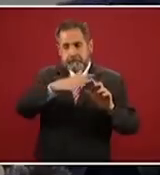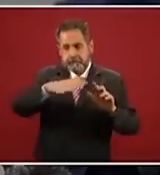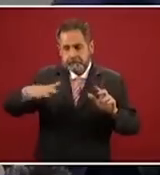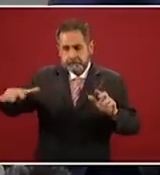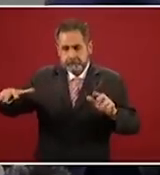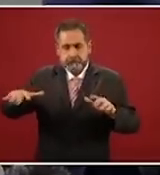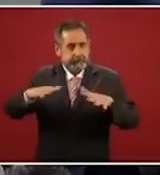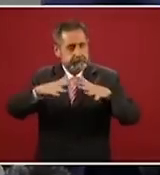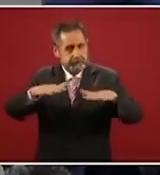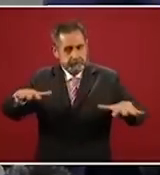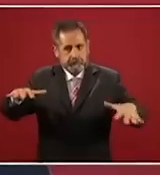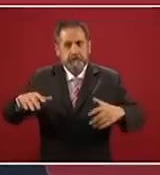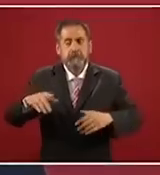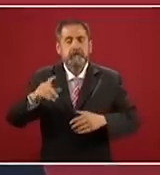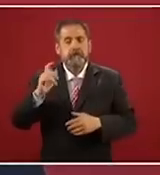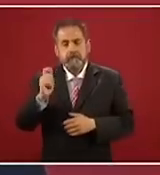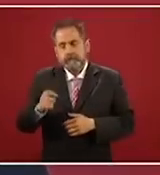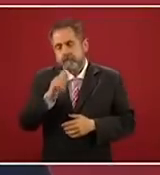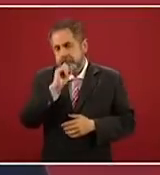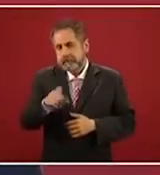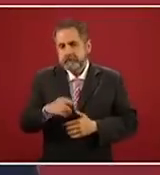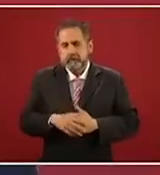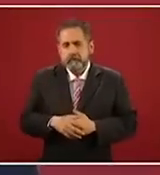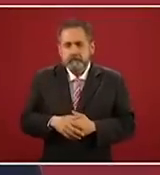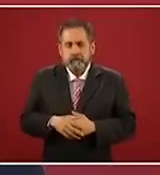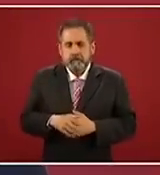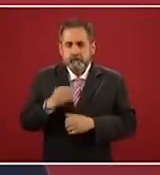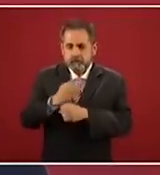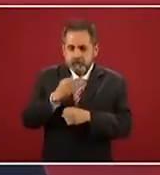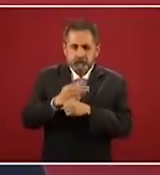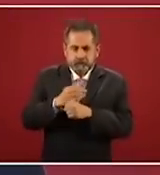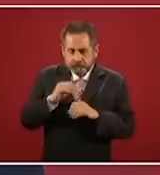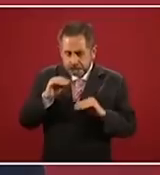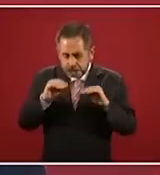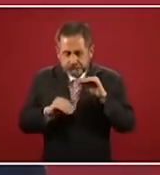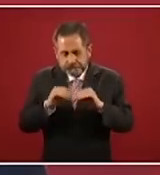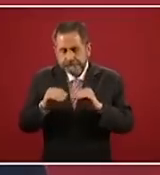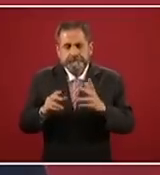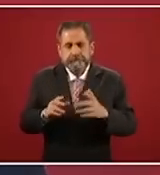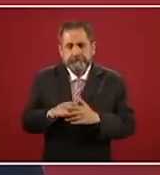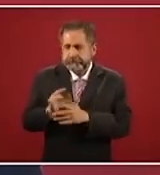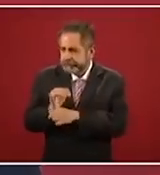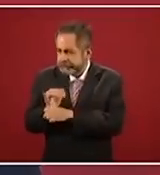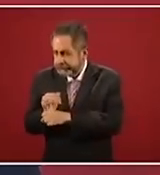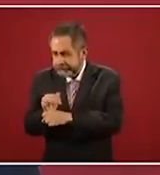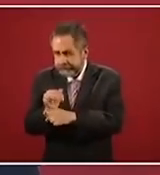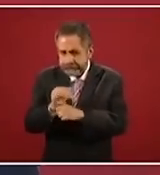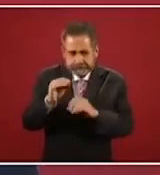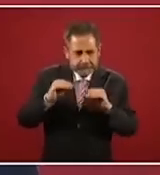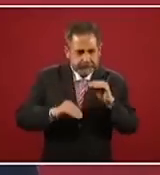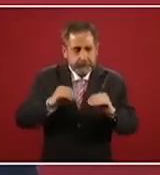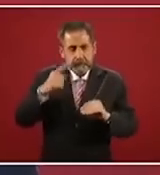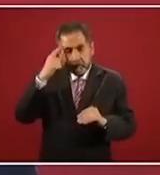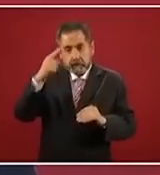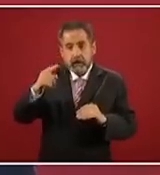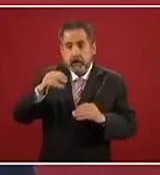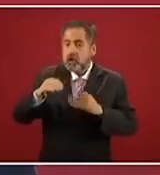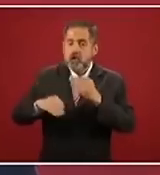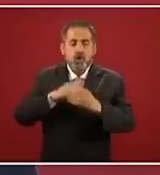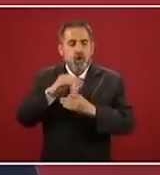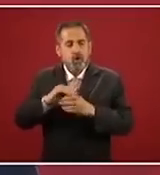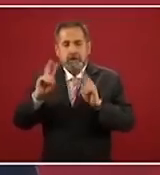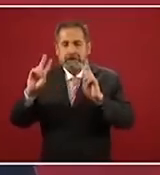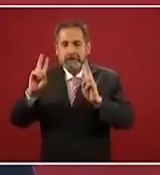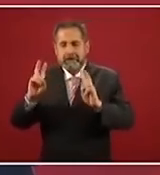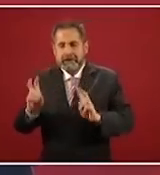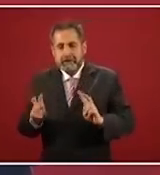que pues es parte de lo que estamos en este momento investigando para todos los contenidos